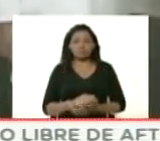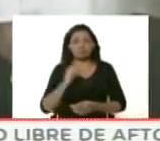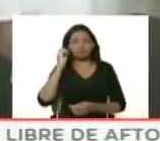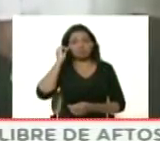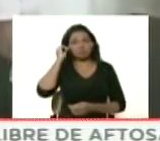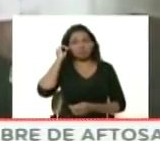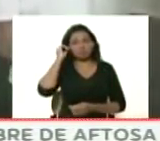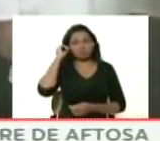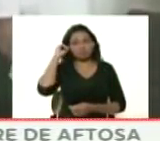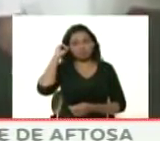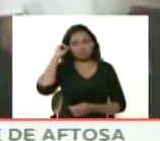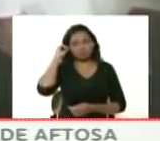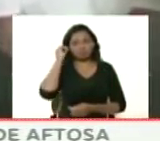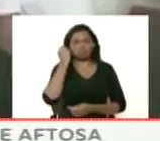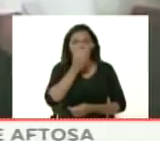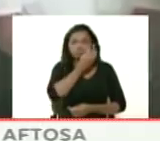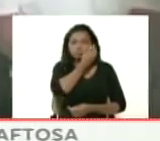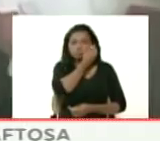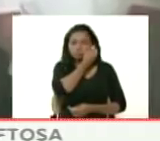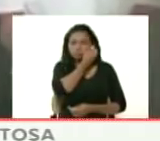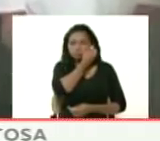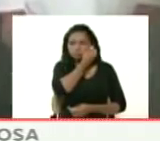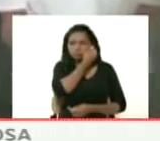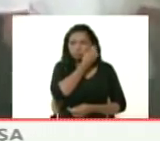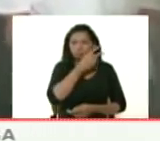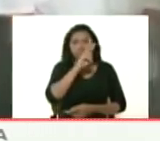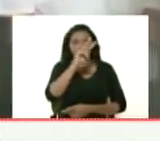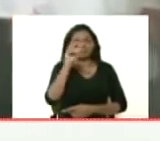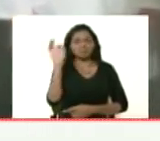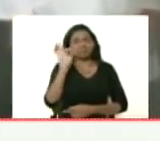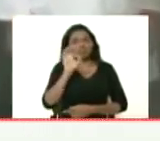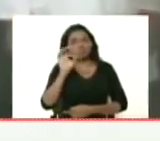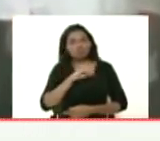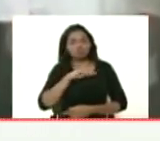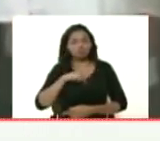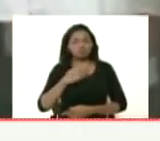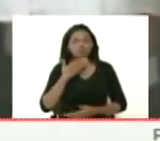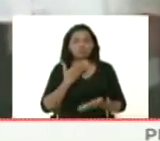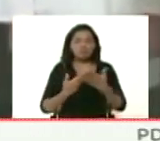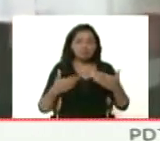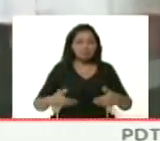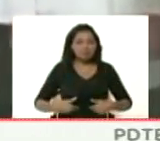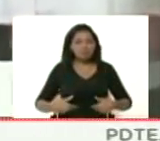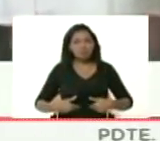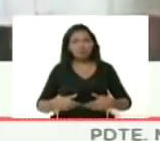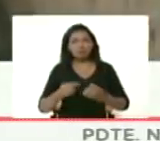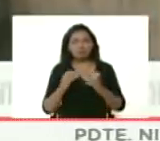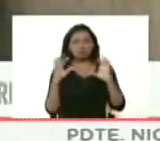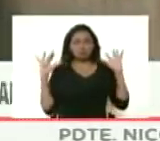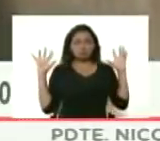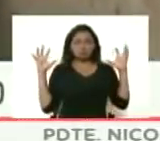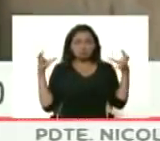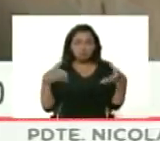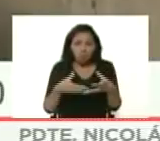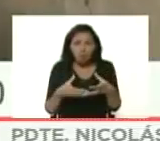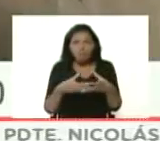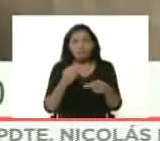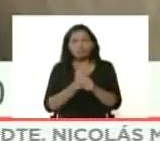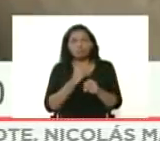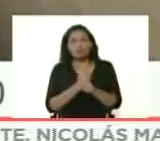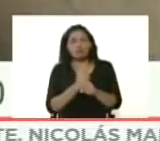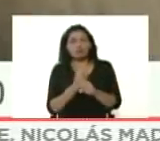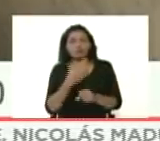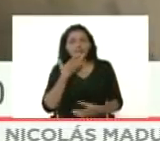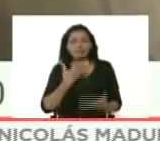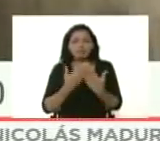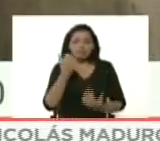de 20%, presidente, y hoy, gracias al esfuerzo de la masa trabajadora, gracias al